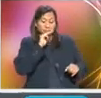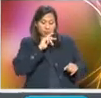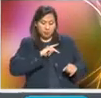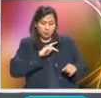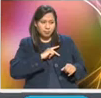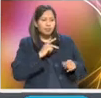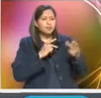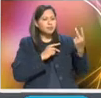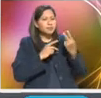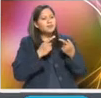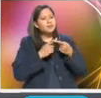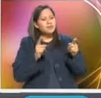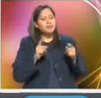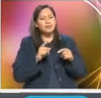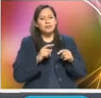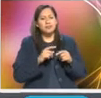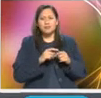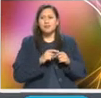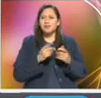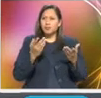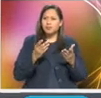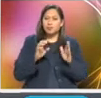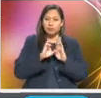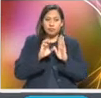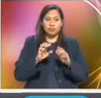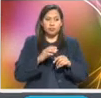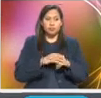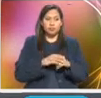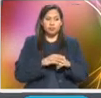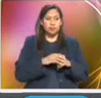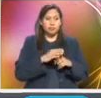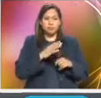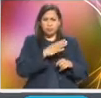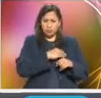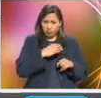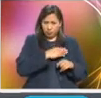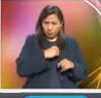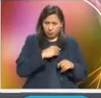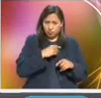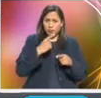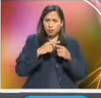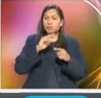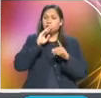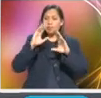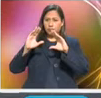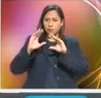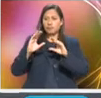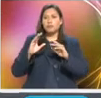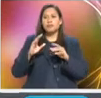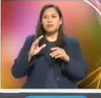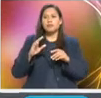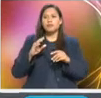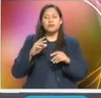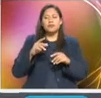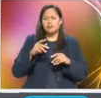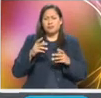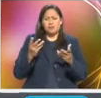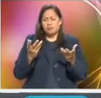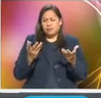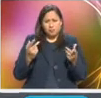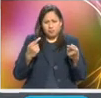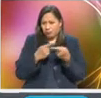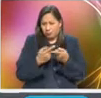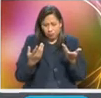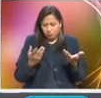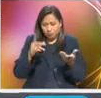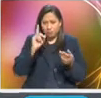diferente. Pero tu pregunta es, ¿el hijo está formado por la madre o por la abuela? No, por su mamá. Pero vaya, ¿cómo explicarle